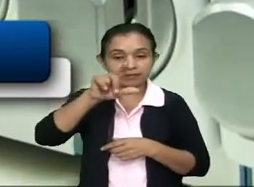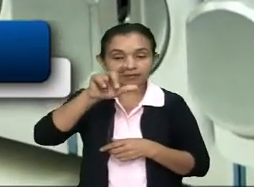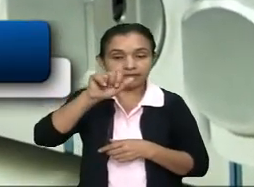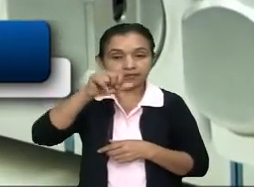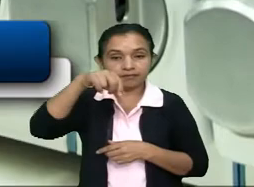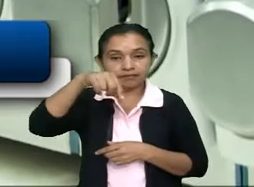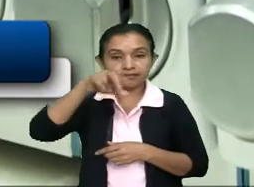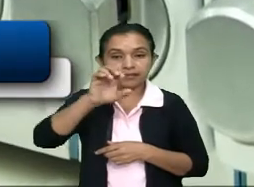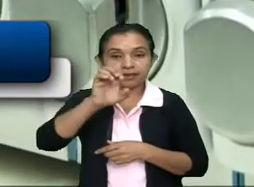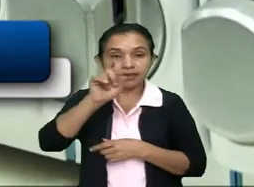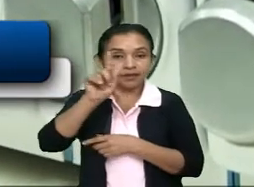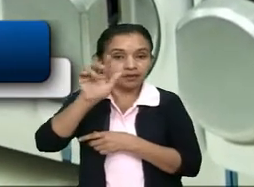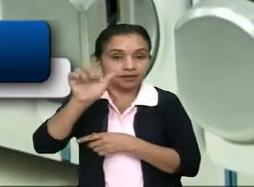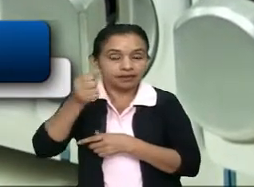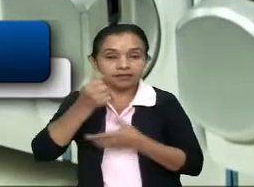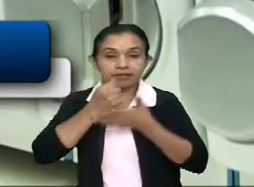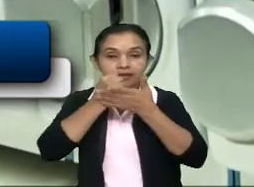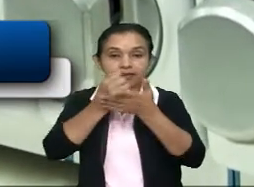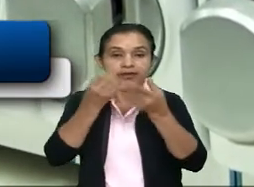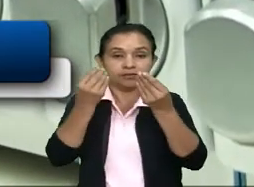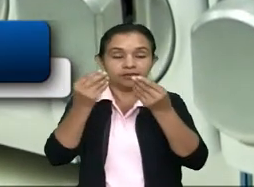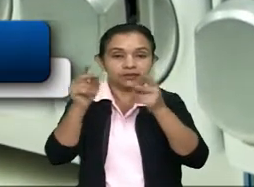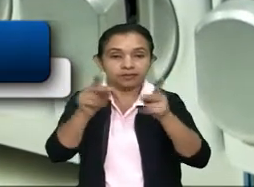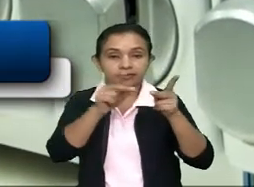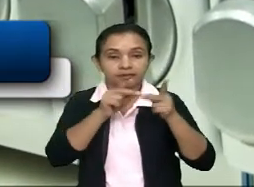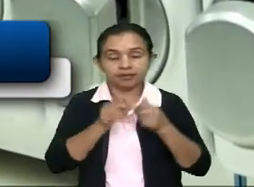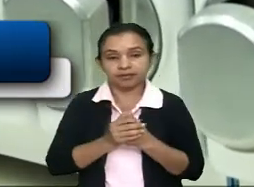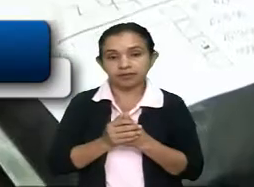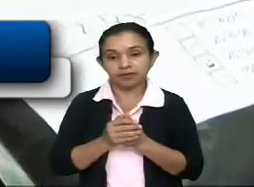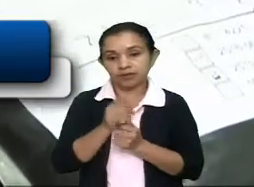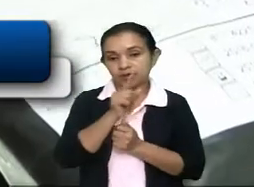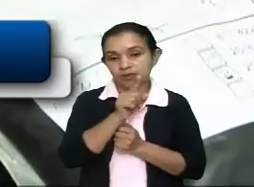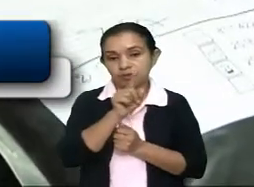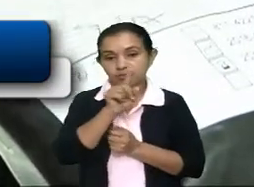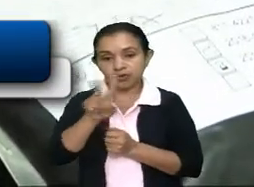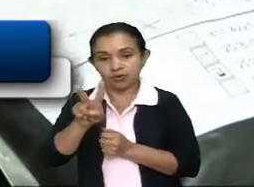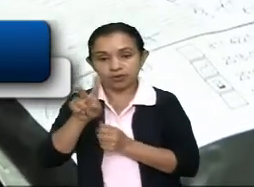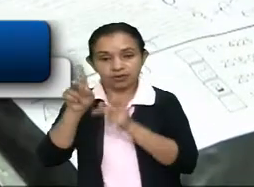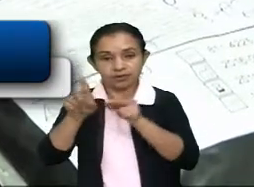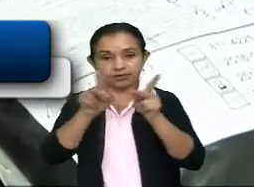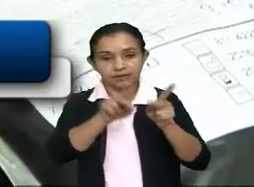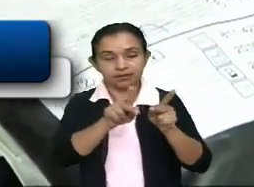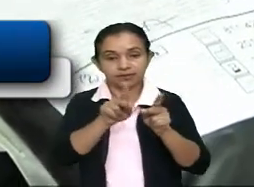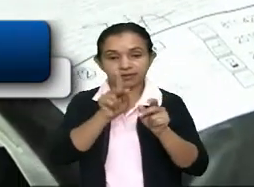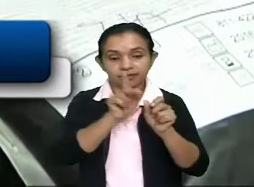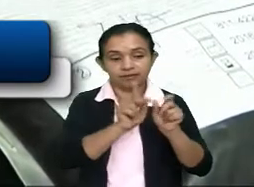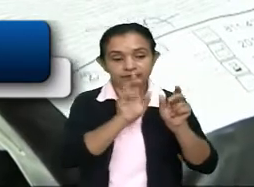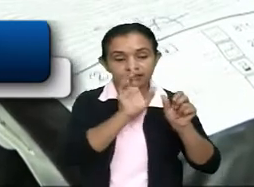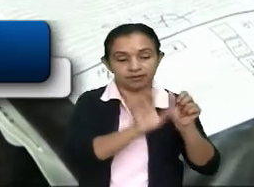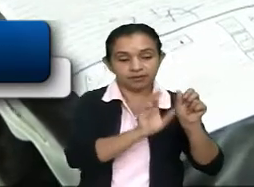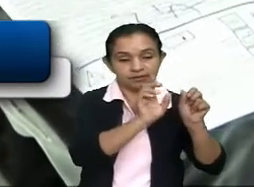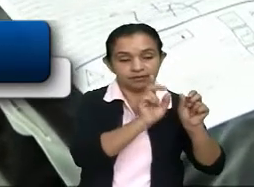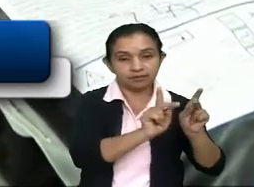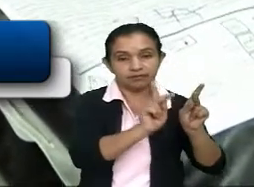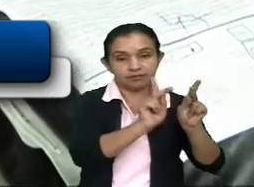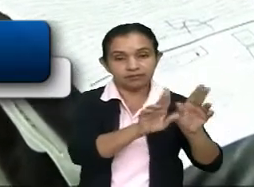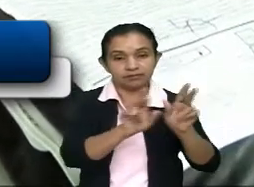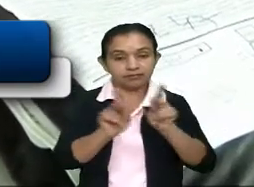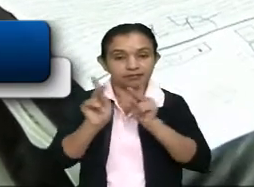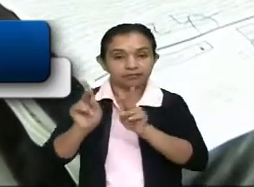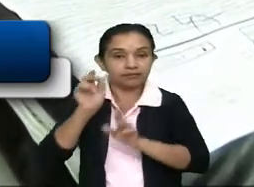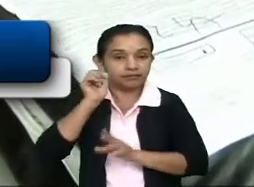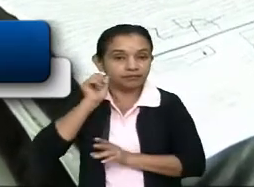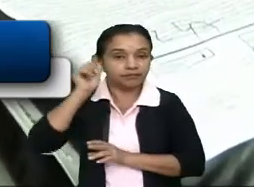esa manera van a ayudarle mucha gente también ayudarle a uno después de dar a doce casos si ponemos individual que esto si es un adulto va a